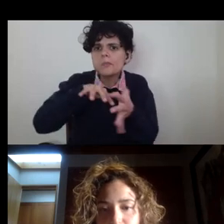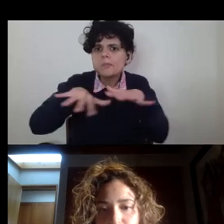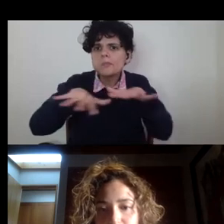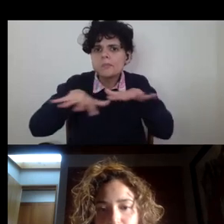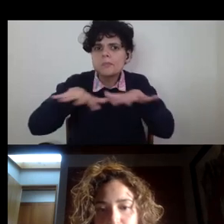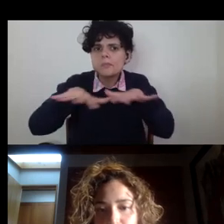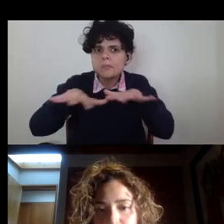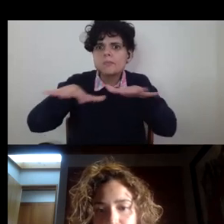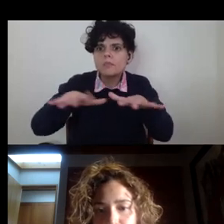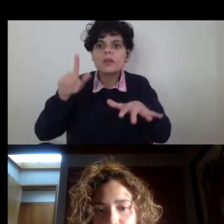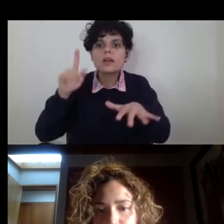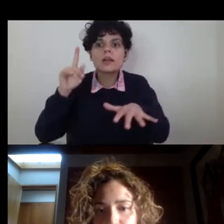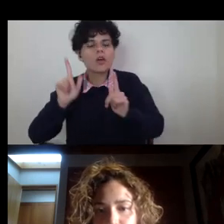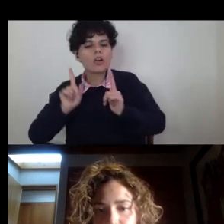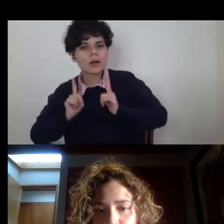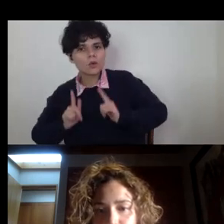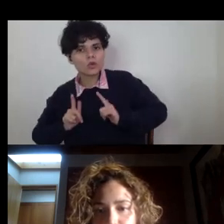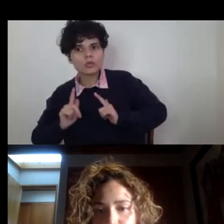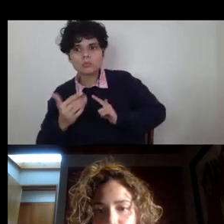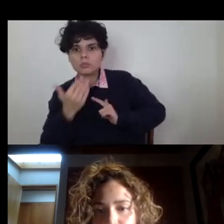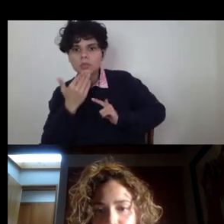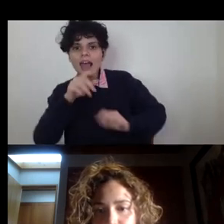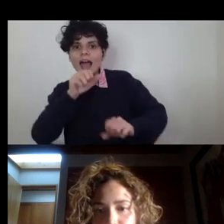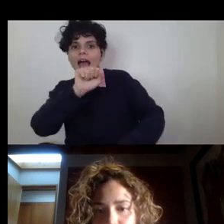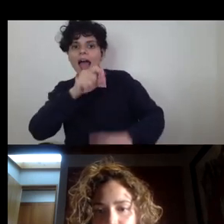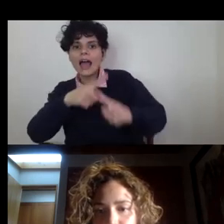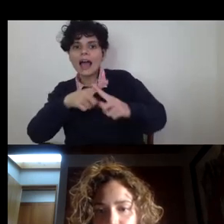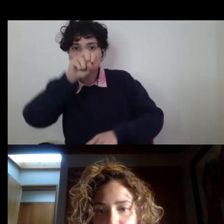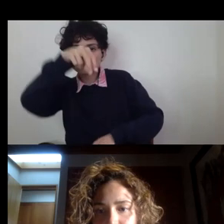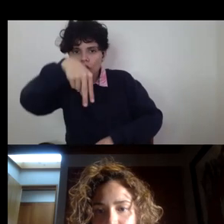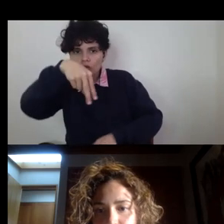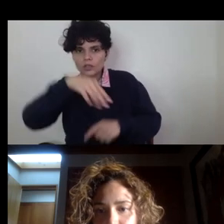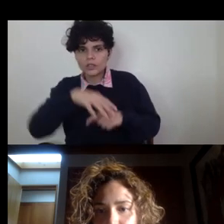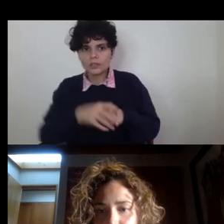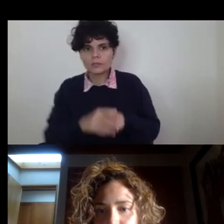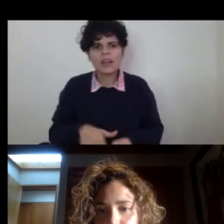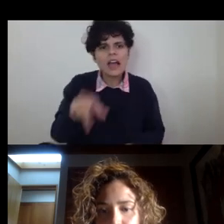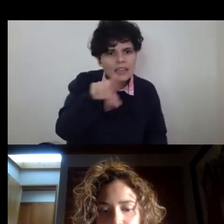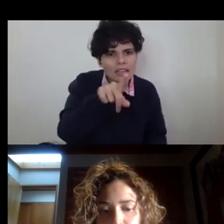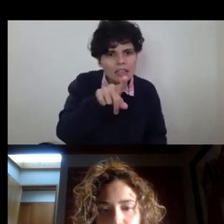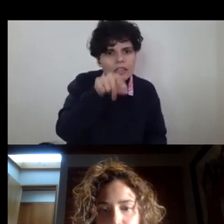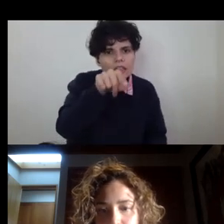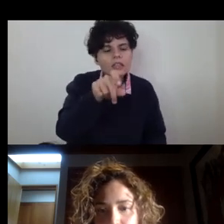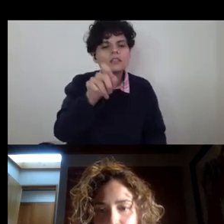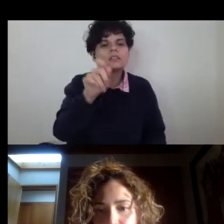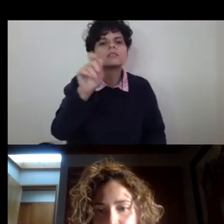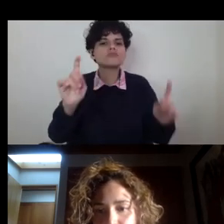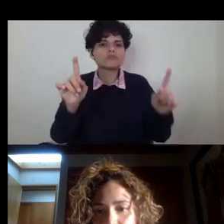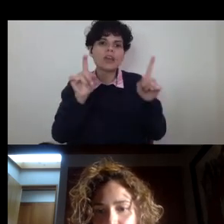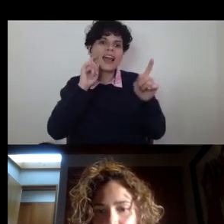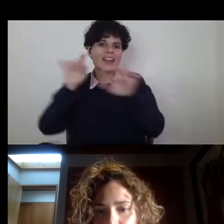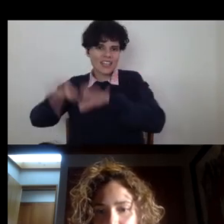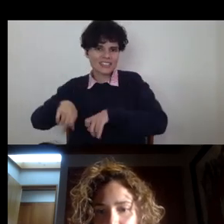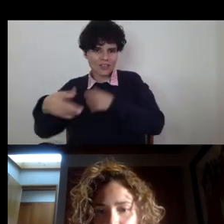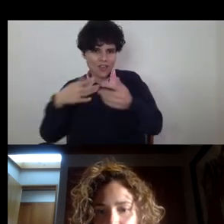el potencial de reposo del axón. Y ahí está la cita al trabajo de ellos. Y a mí, por decirlo